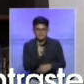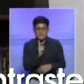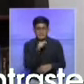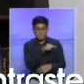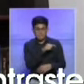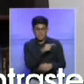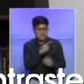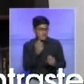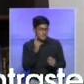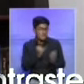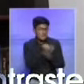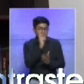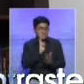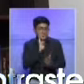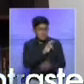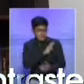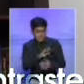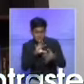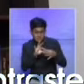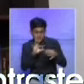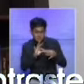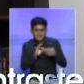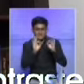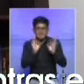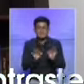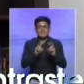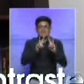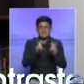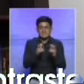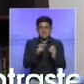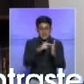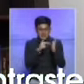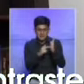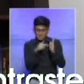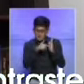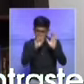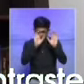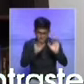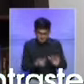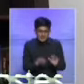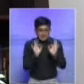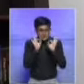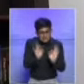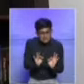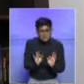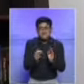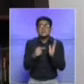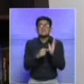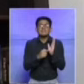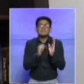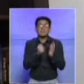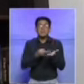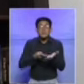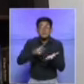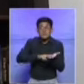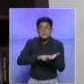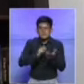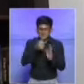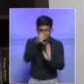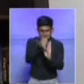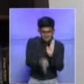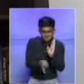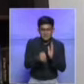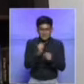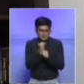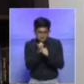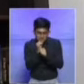sentencia controvertida se encuentra debidamente fundada y motivada, además de haber sido exhaustiva en el análisis de los